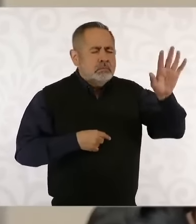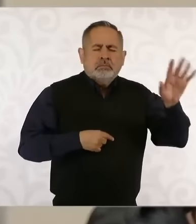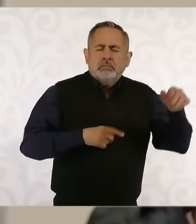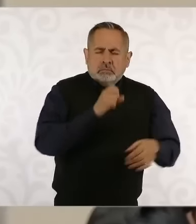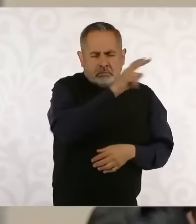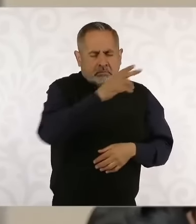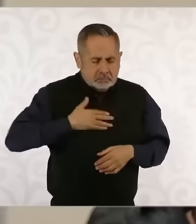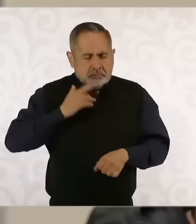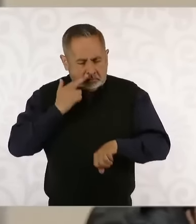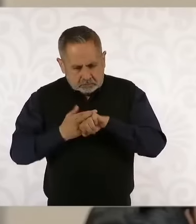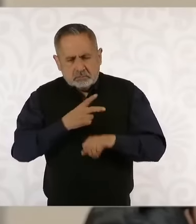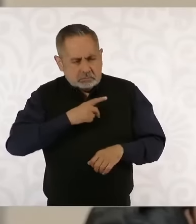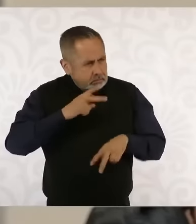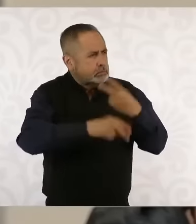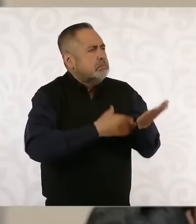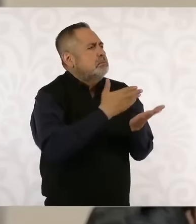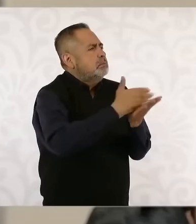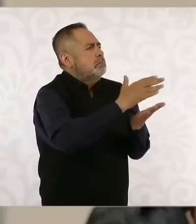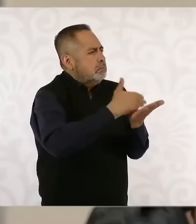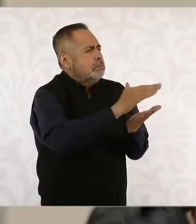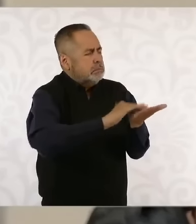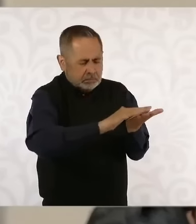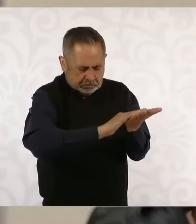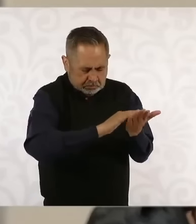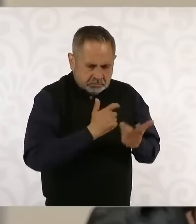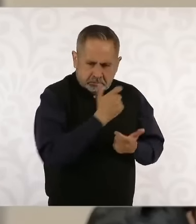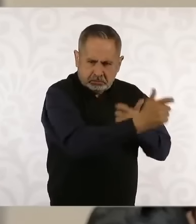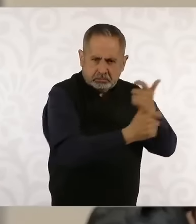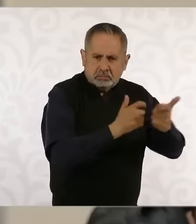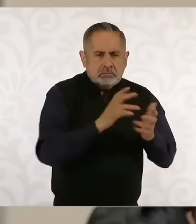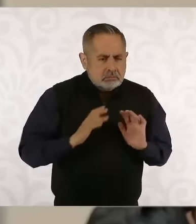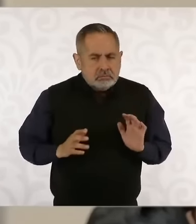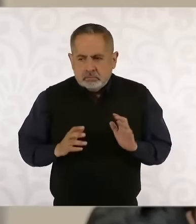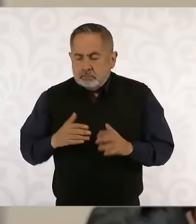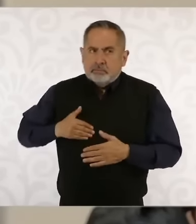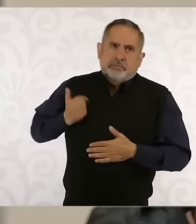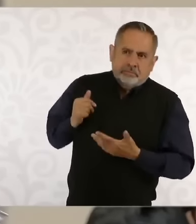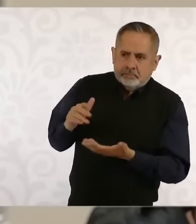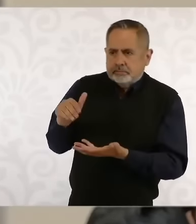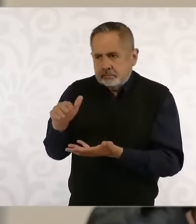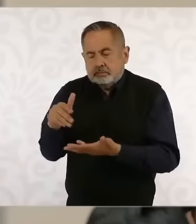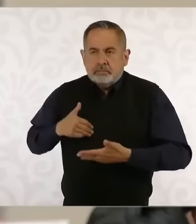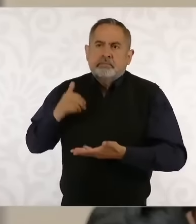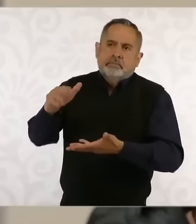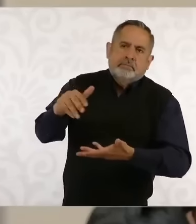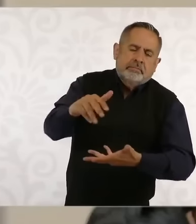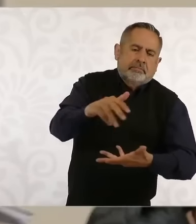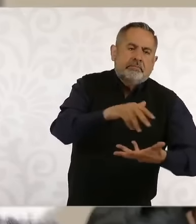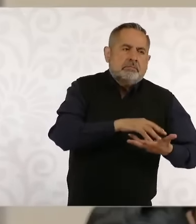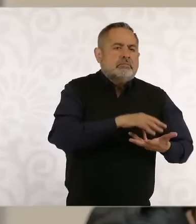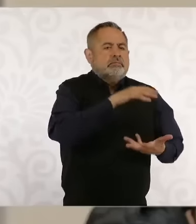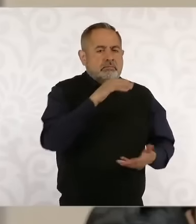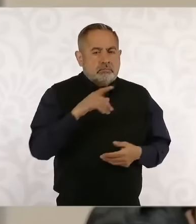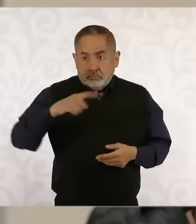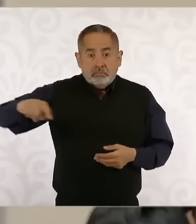en esa ocasión, se acercaron y fueron voluntariamente a decir, sí, yo tengo un crédito con ustedes y les